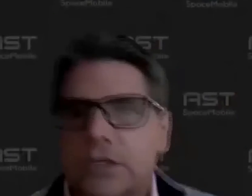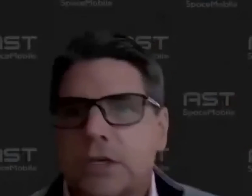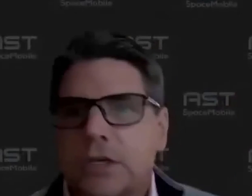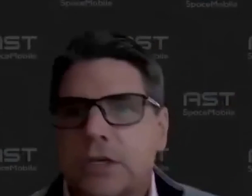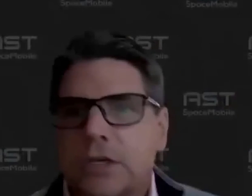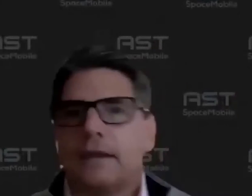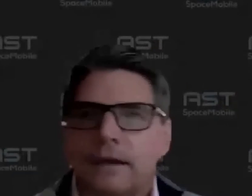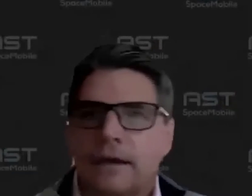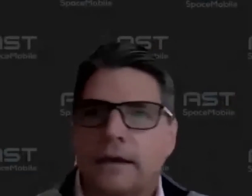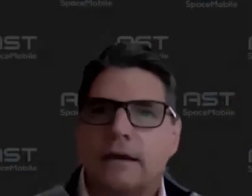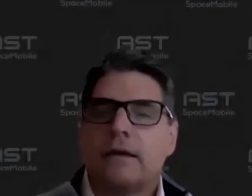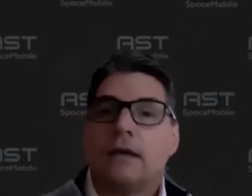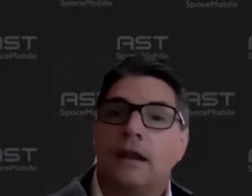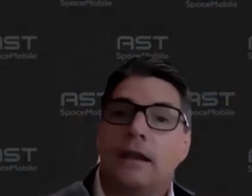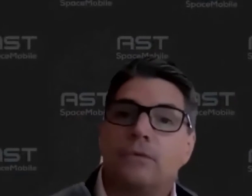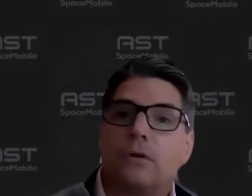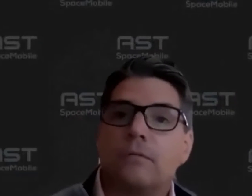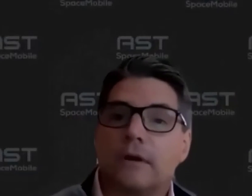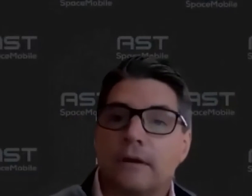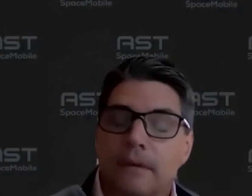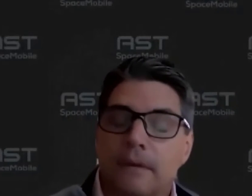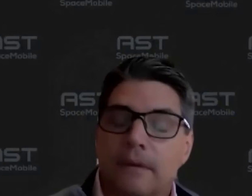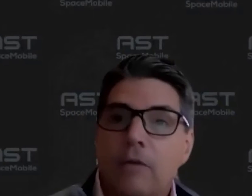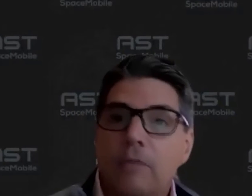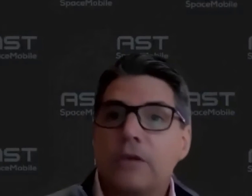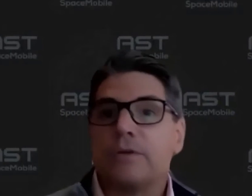Bueno, muchísimas gracias realmente, Sonia y